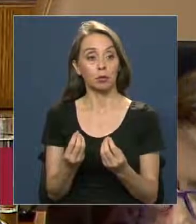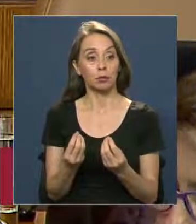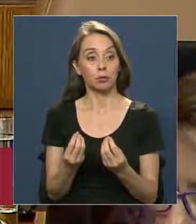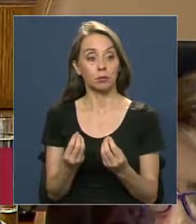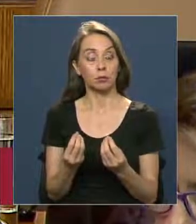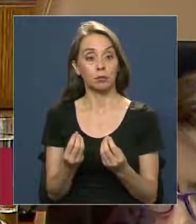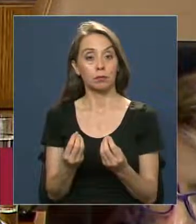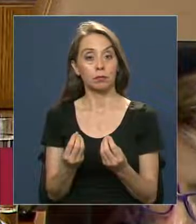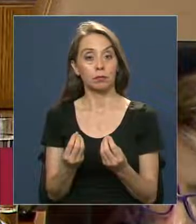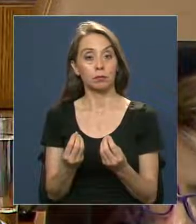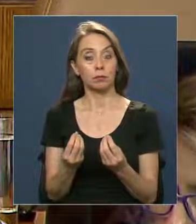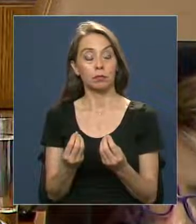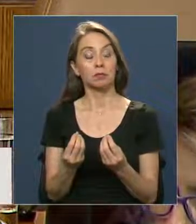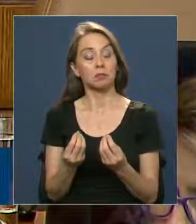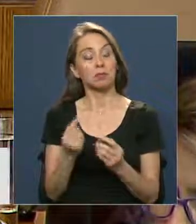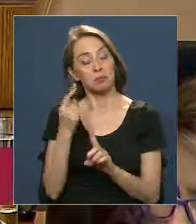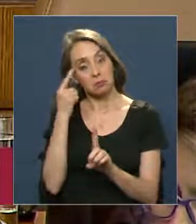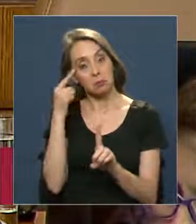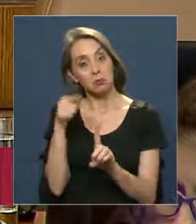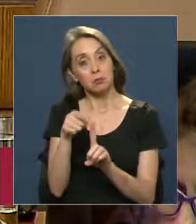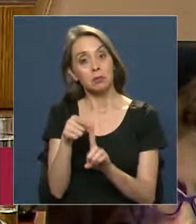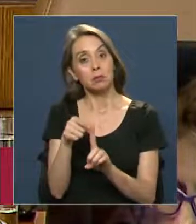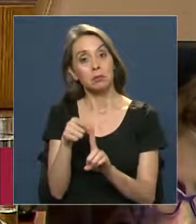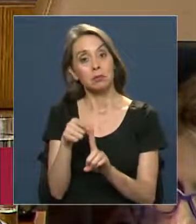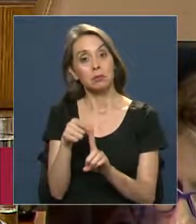un buen sentido, de que justamente